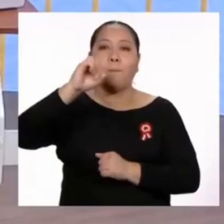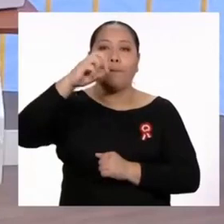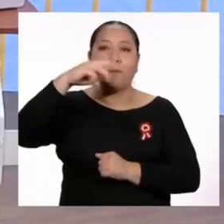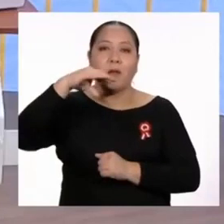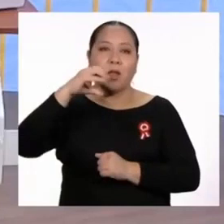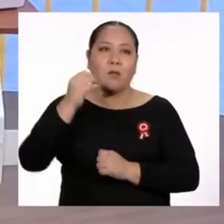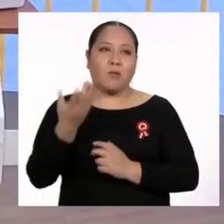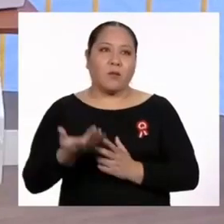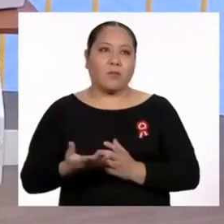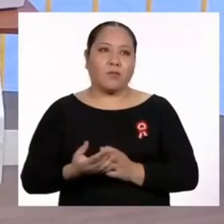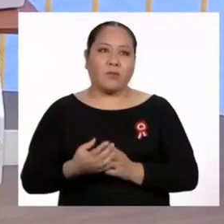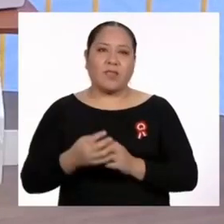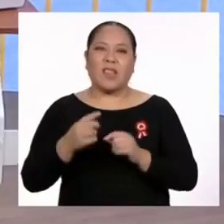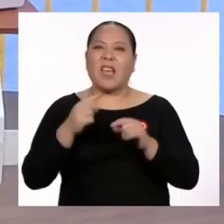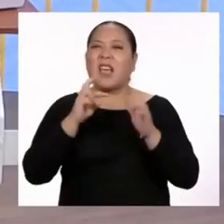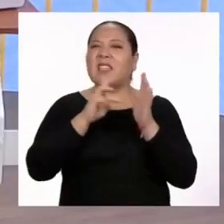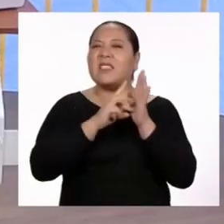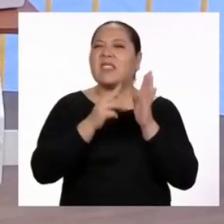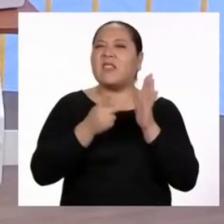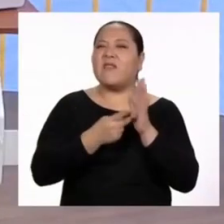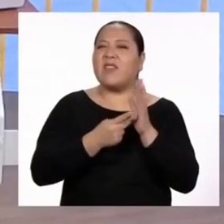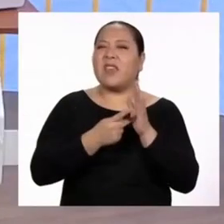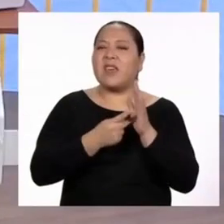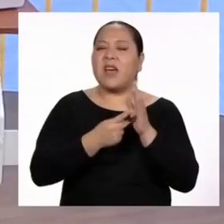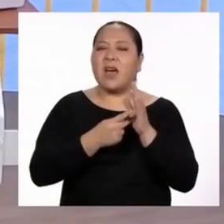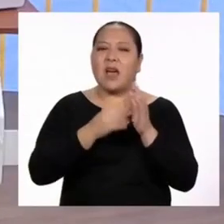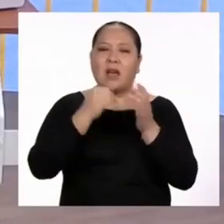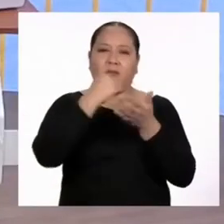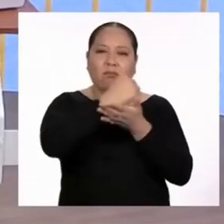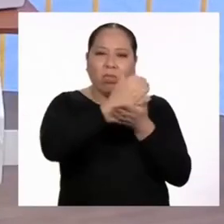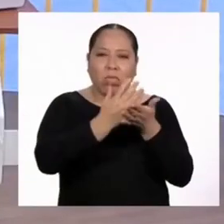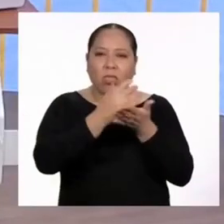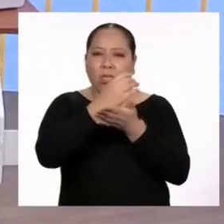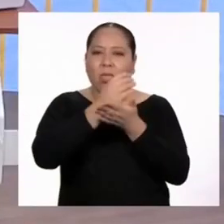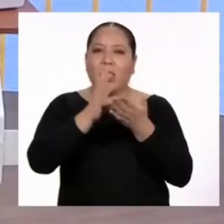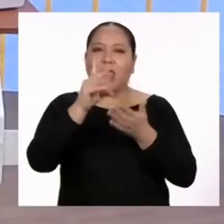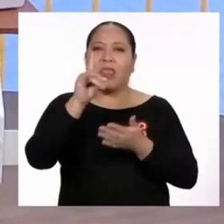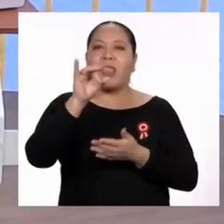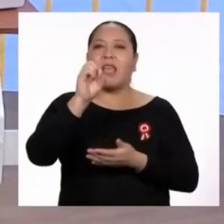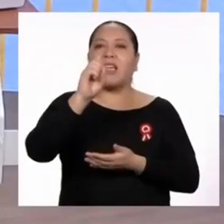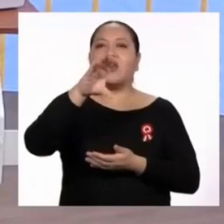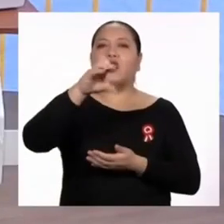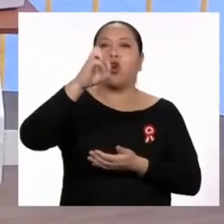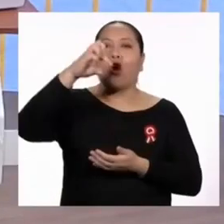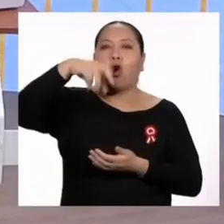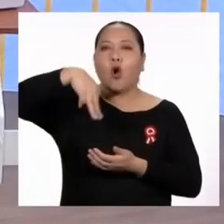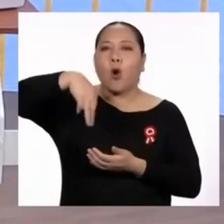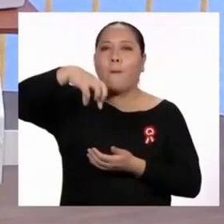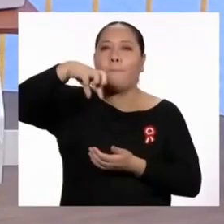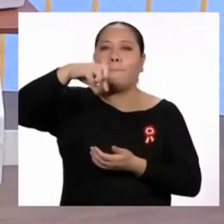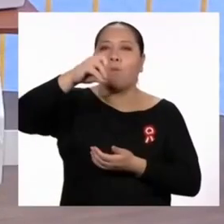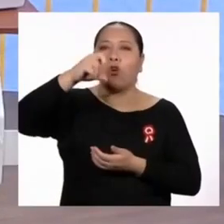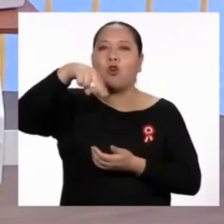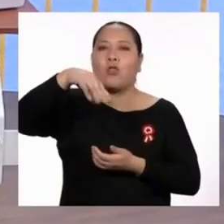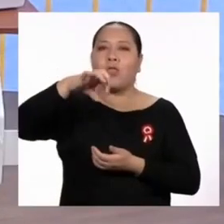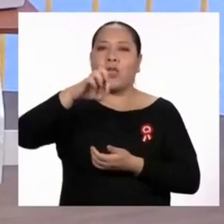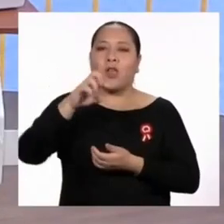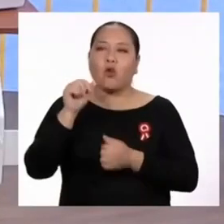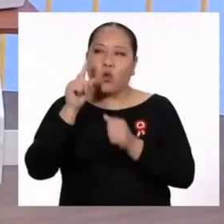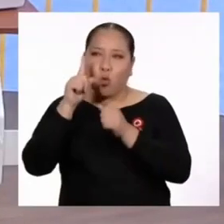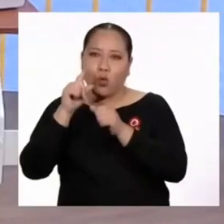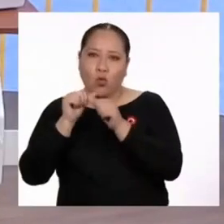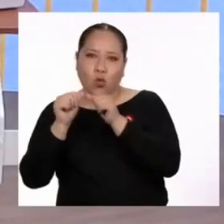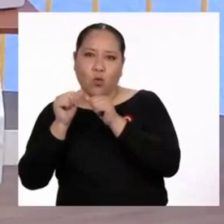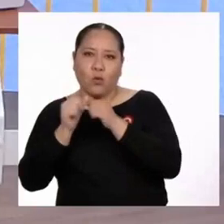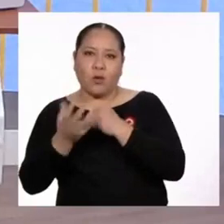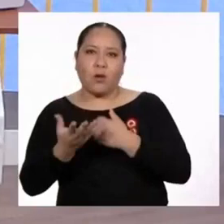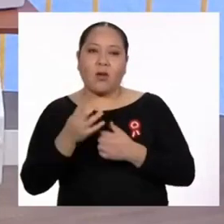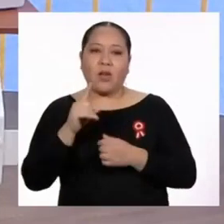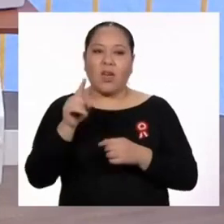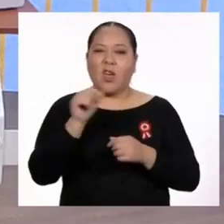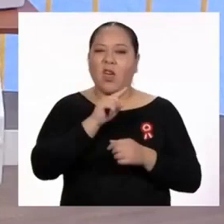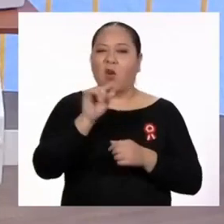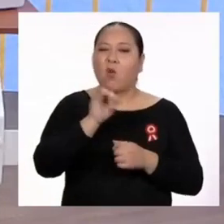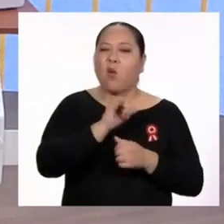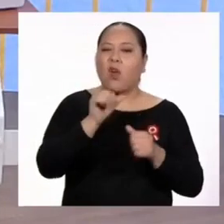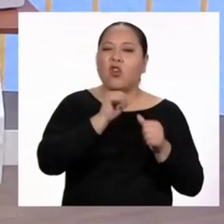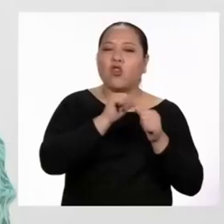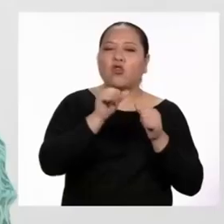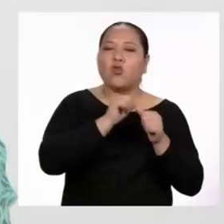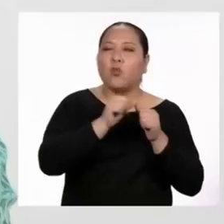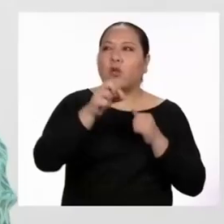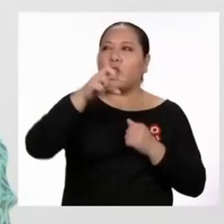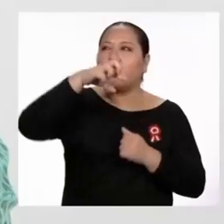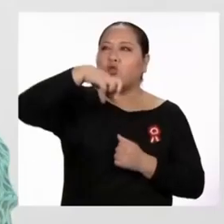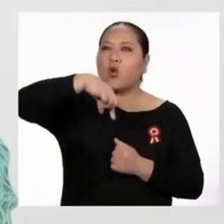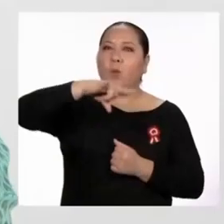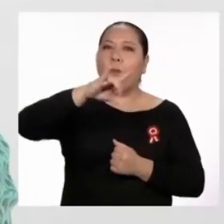implica descomponer un número? Así como los números públicos que mencionamos en números